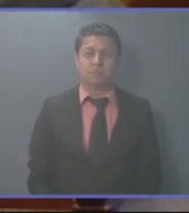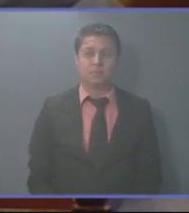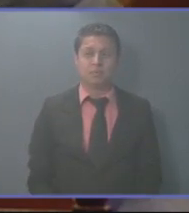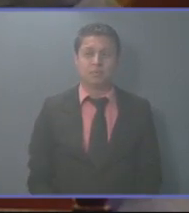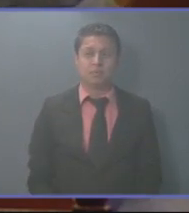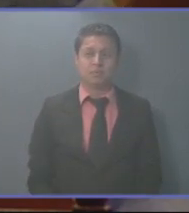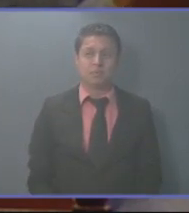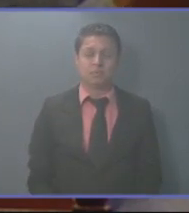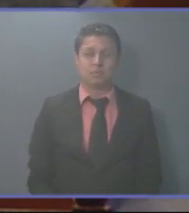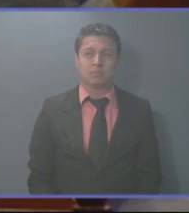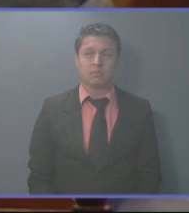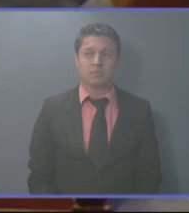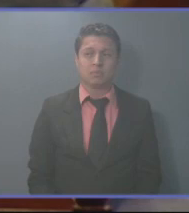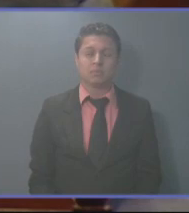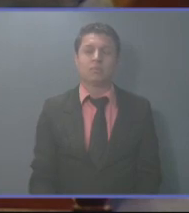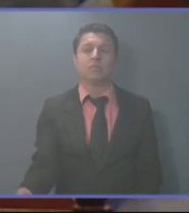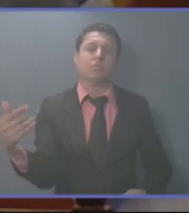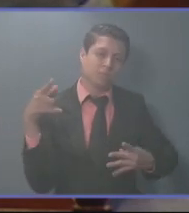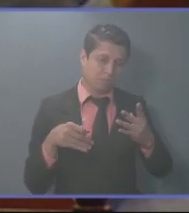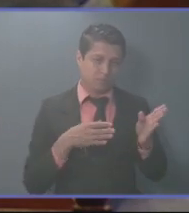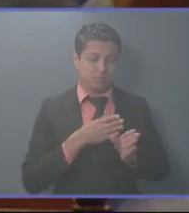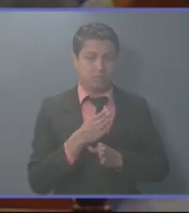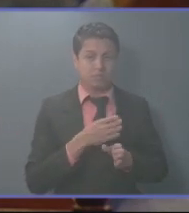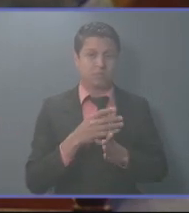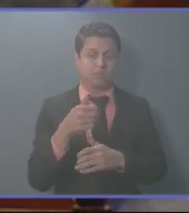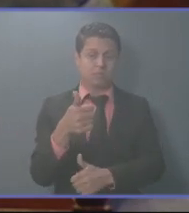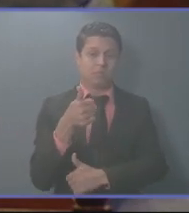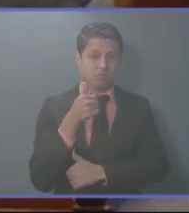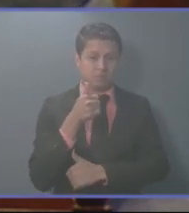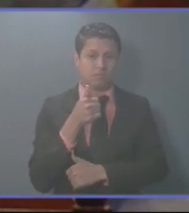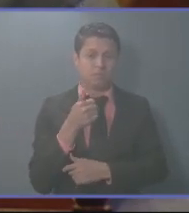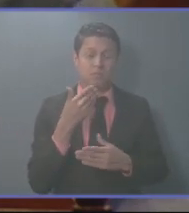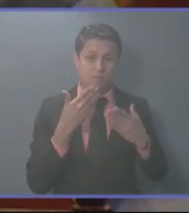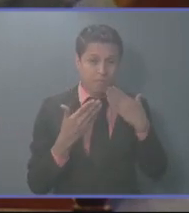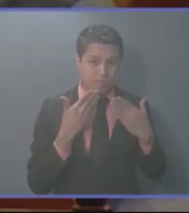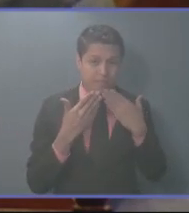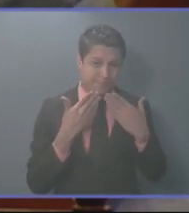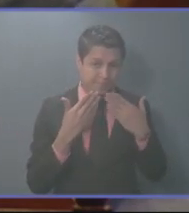En la ley de la carrera militar se nos dice: